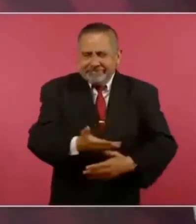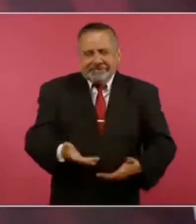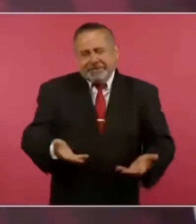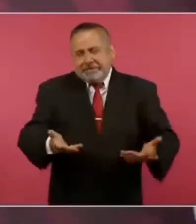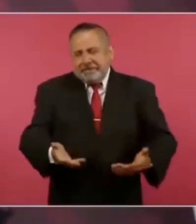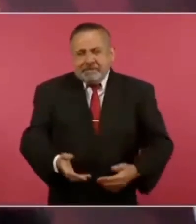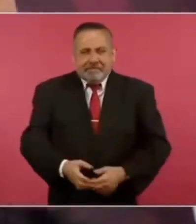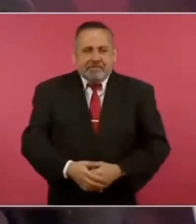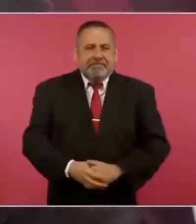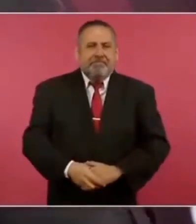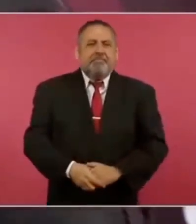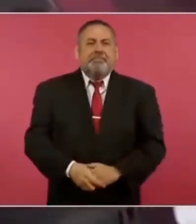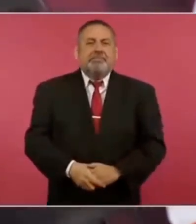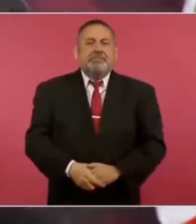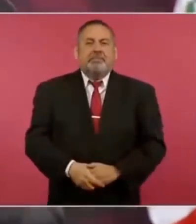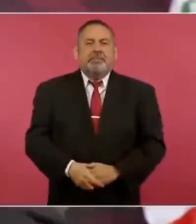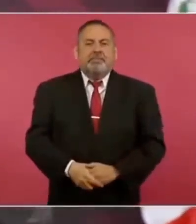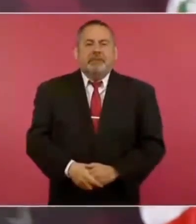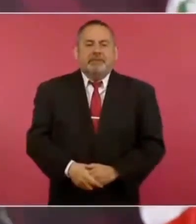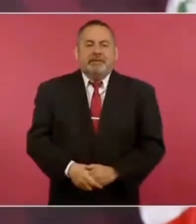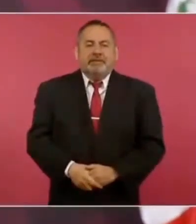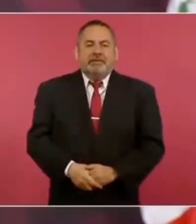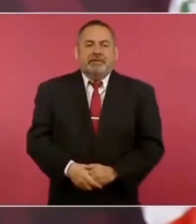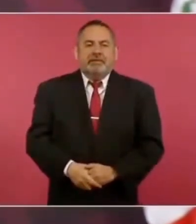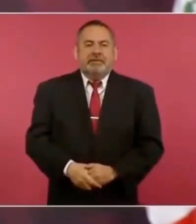Nada más que